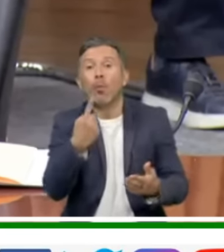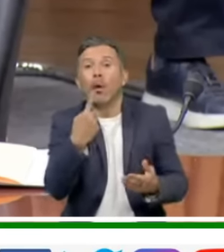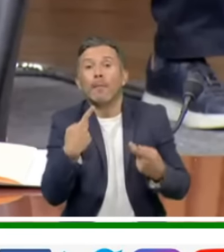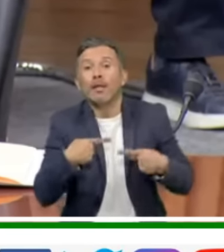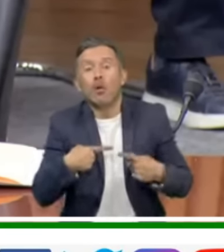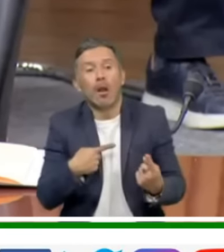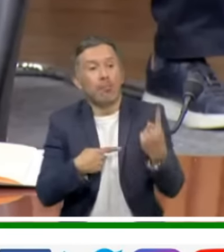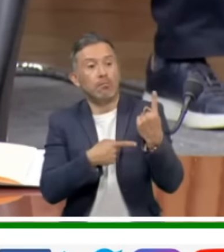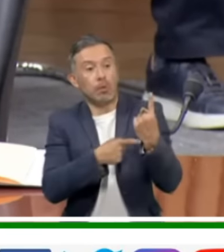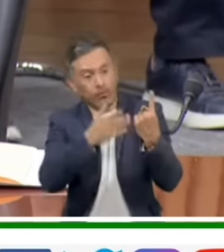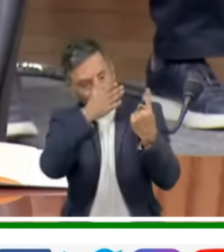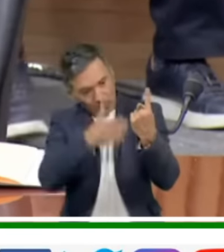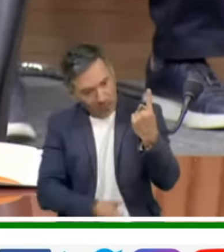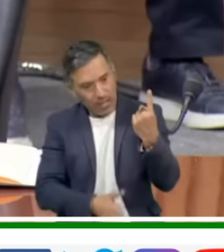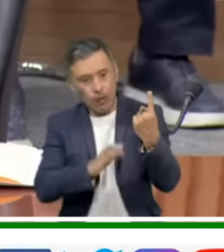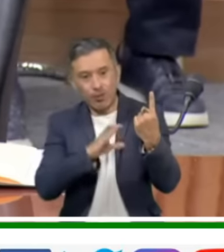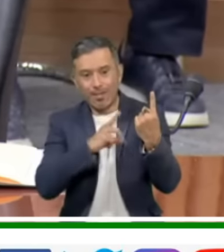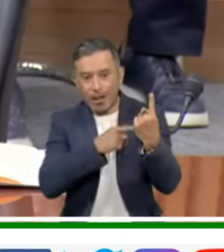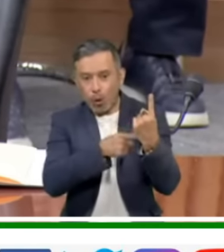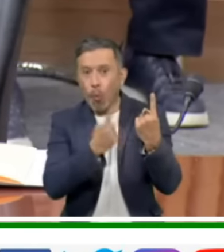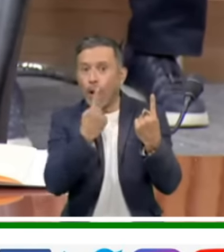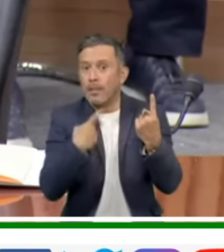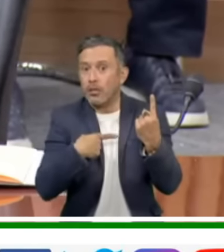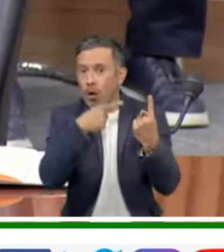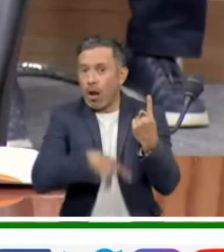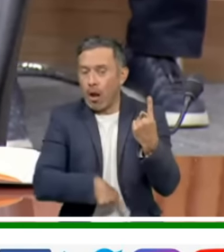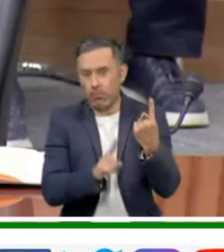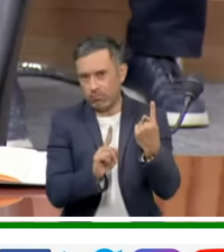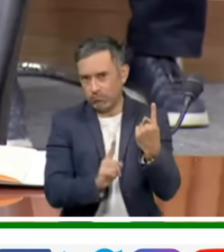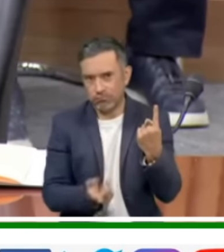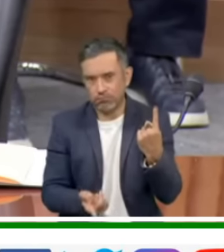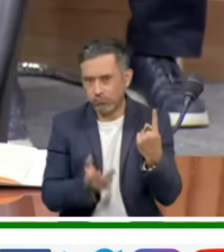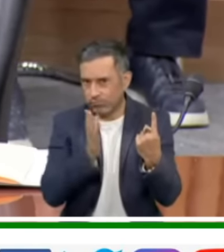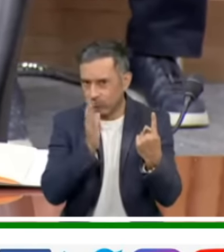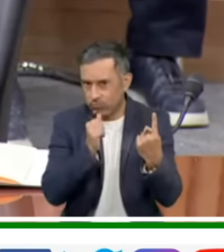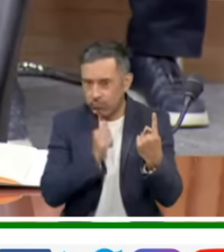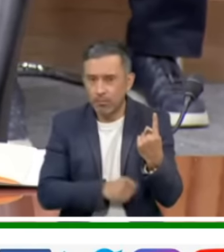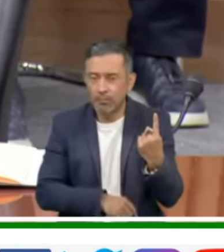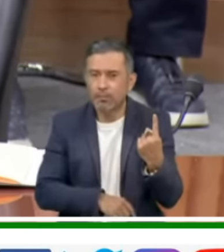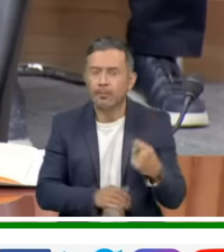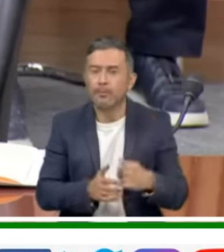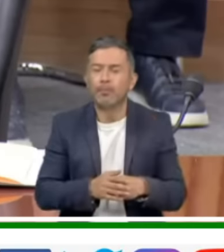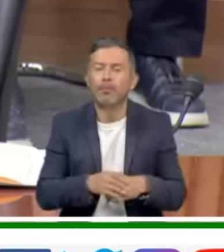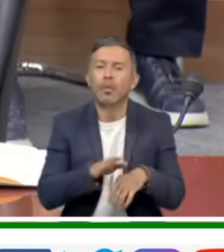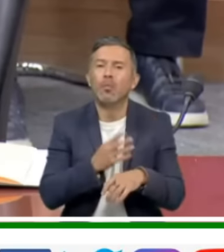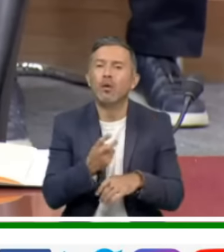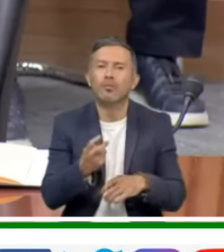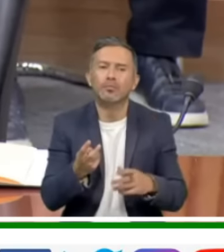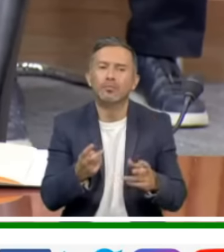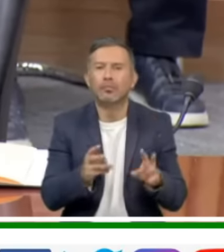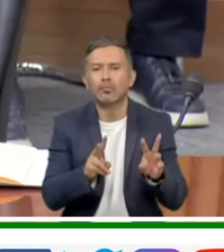individuo no es una persona no puedes tener ese carácter un